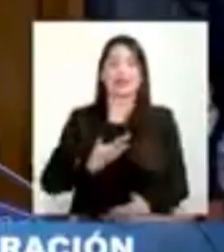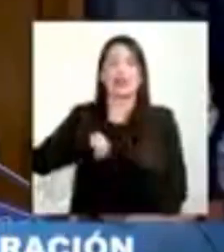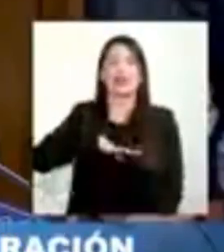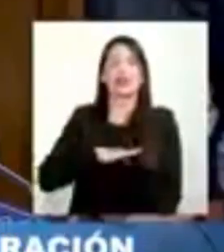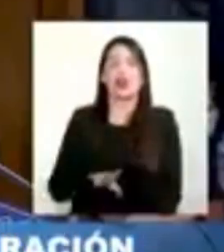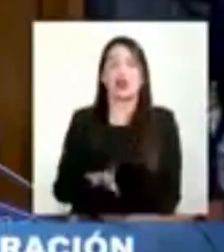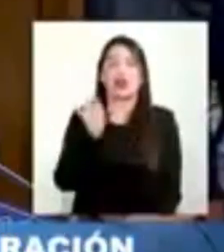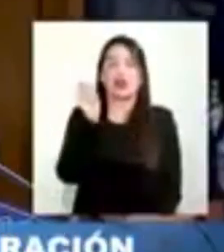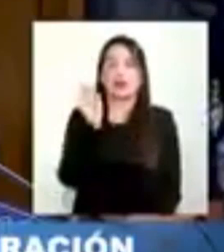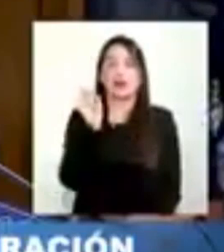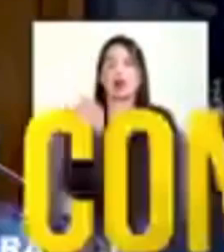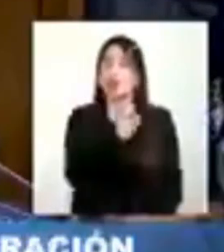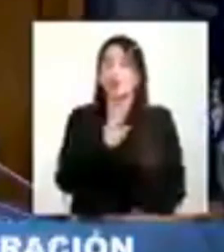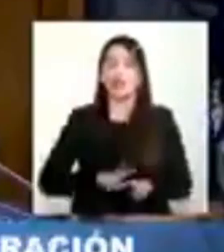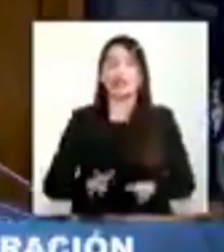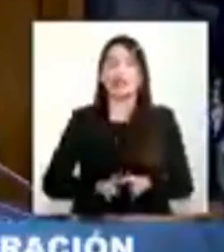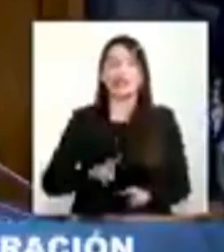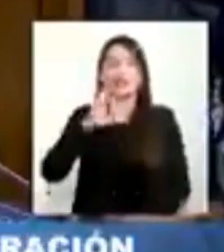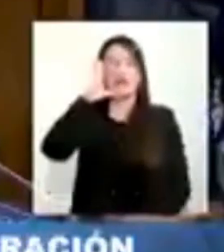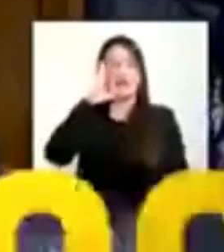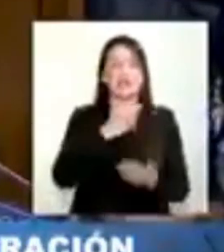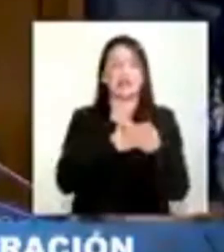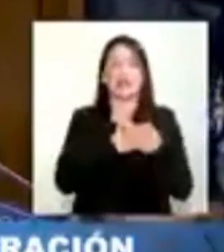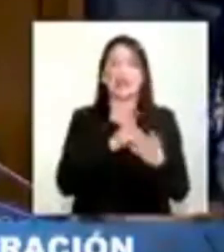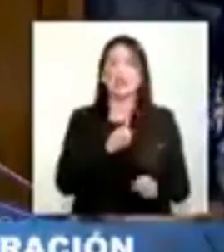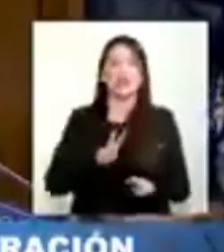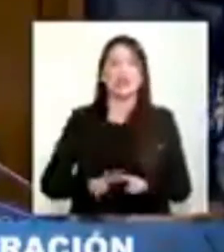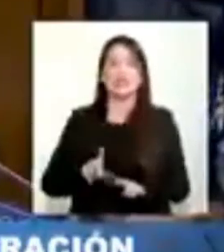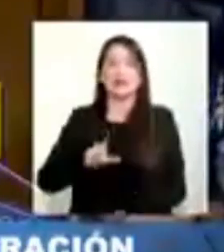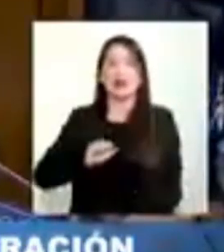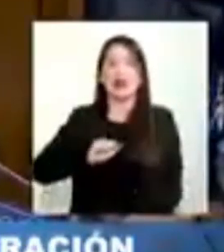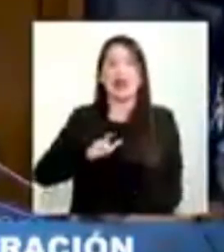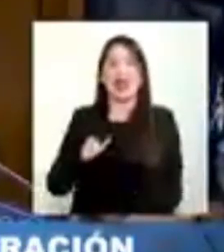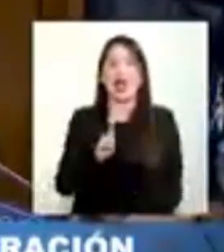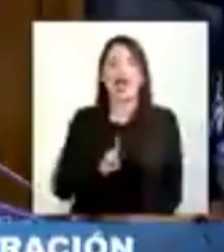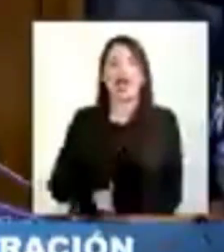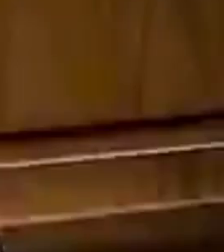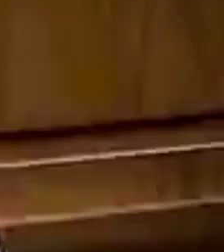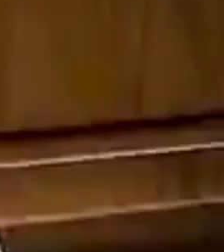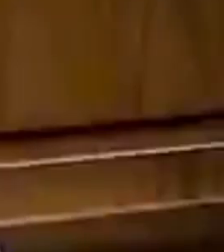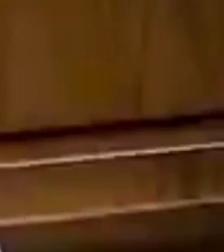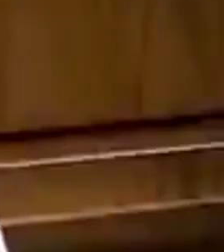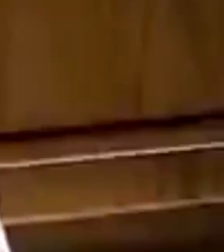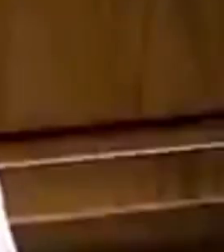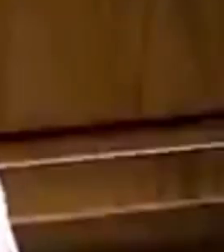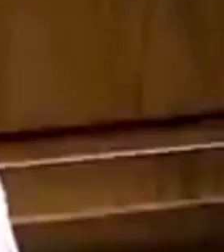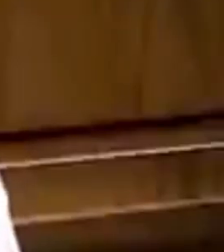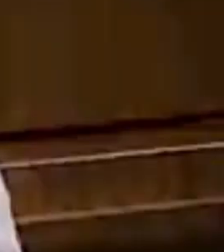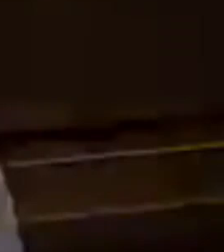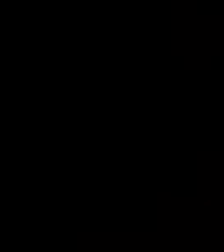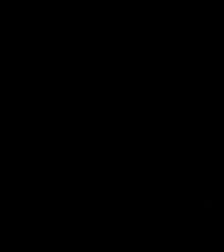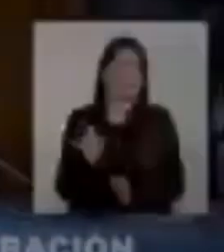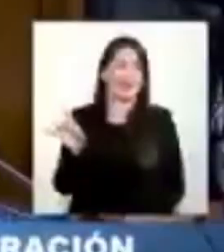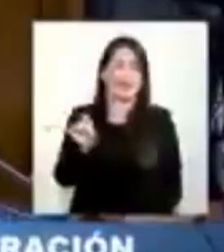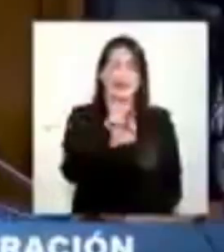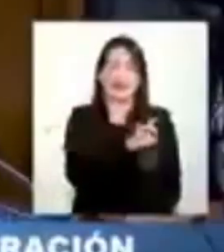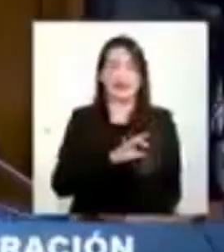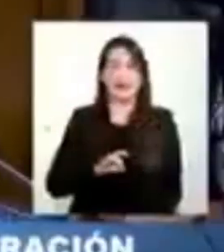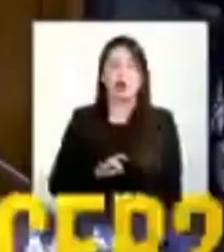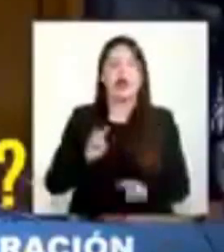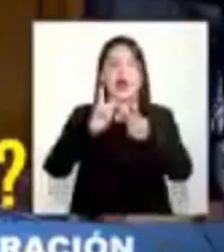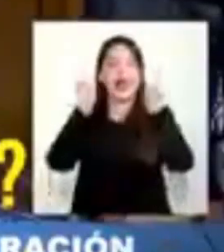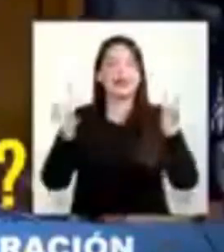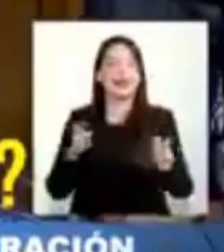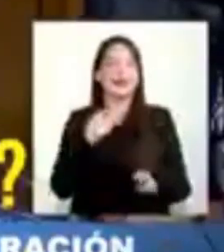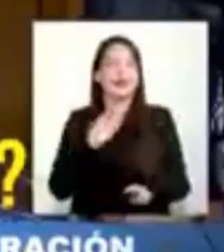decisión. No lo hicimos con Bachelet, no lo hicimos con Lago, no lo hicimos con Frei, no lo hace Piñera y no lo va a hacer Piñera. El tema